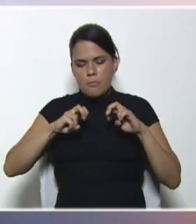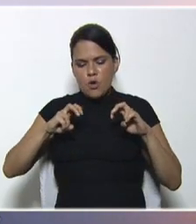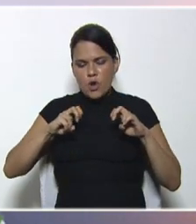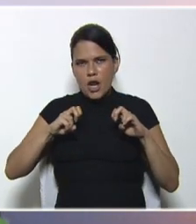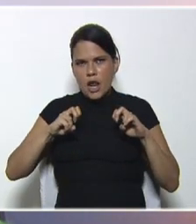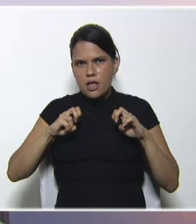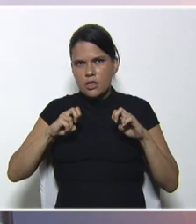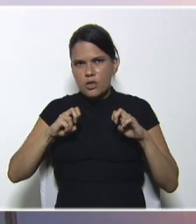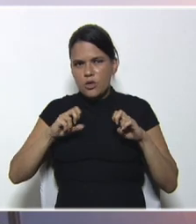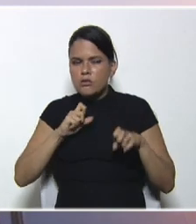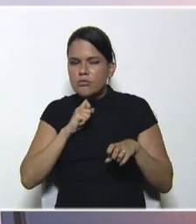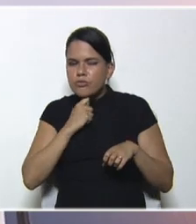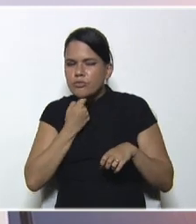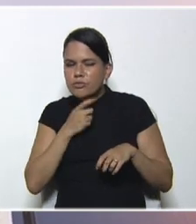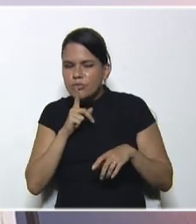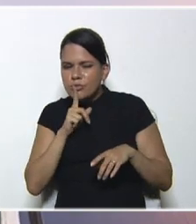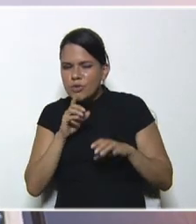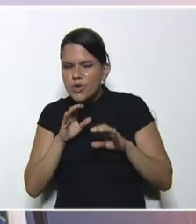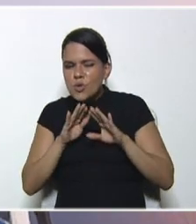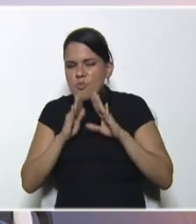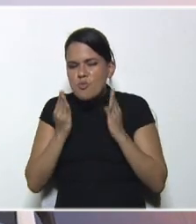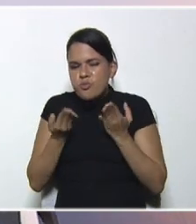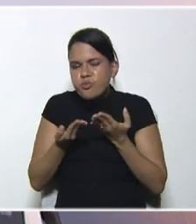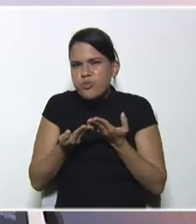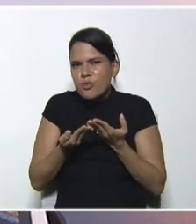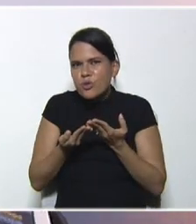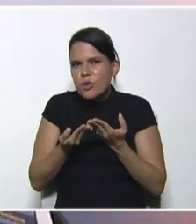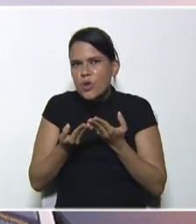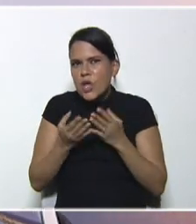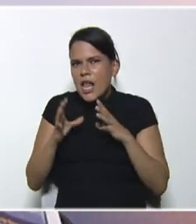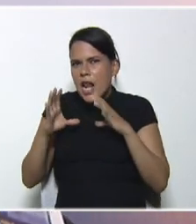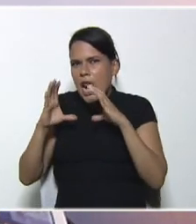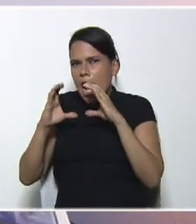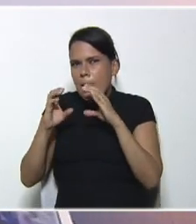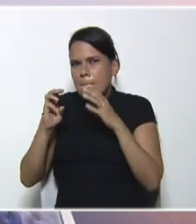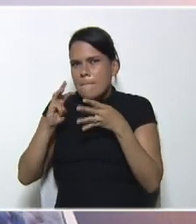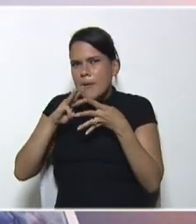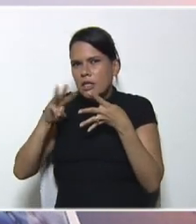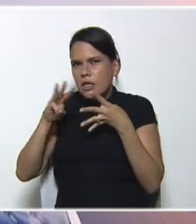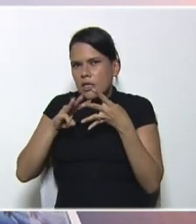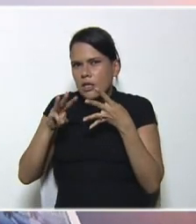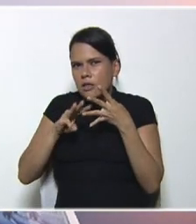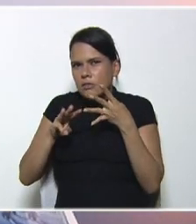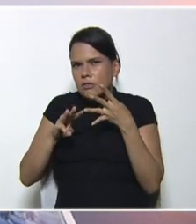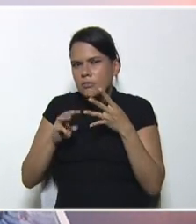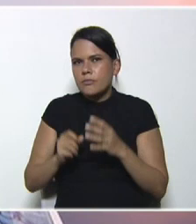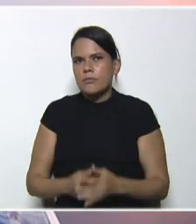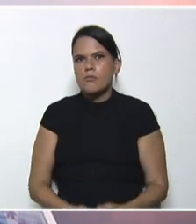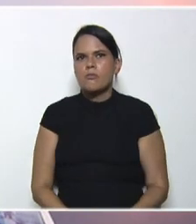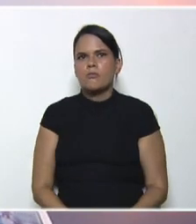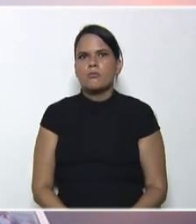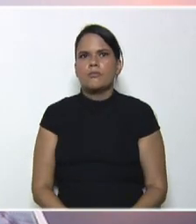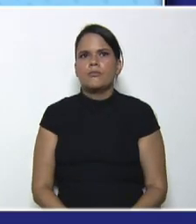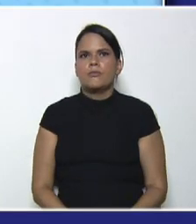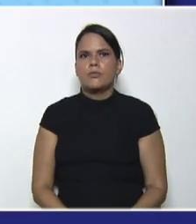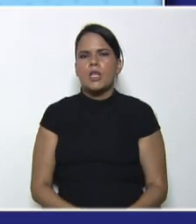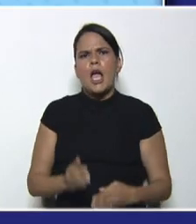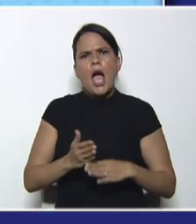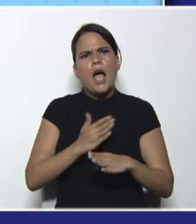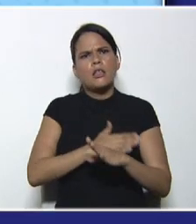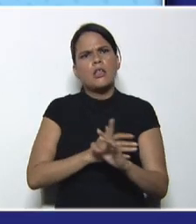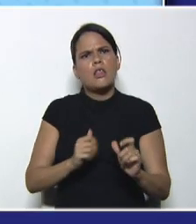misterioso mundo de la materia. Para eso entonces vamos a la siguiente lámina. Antes de